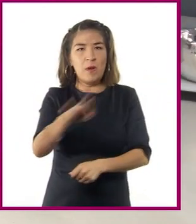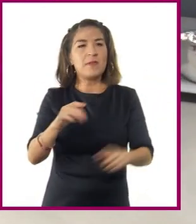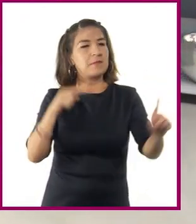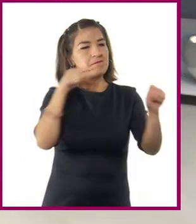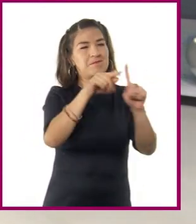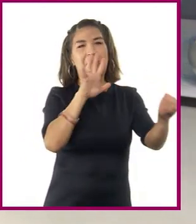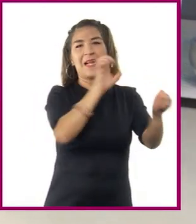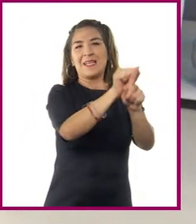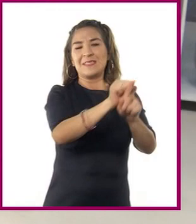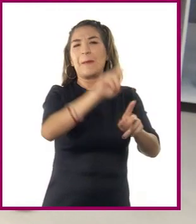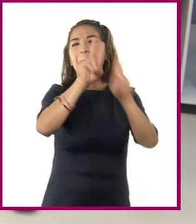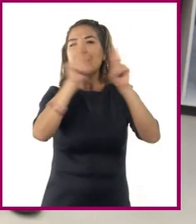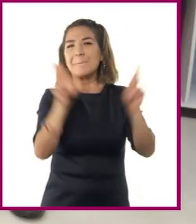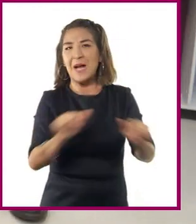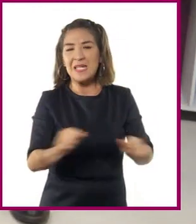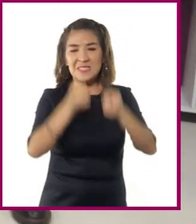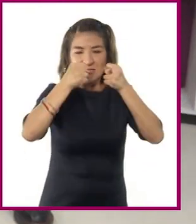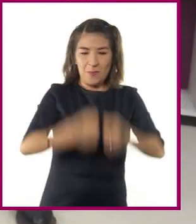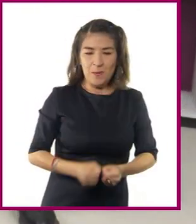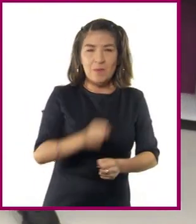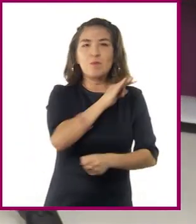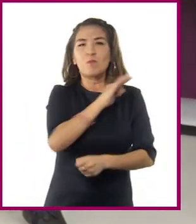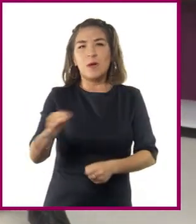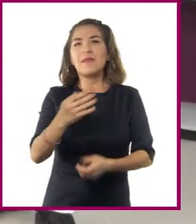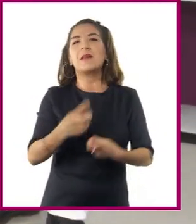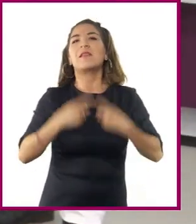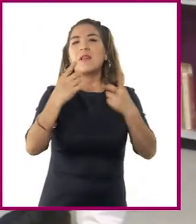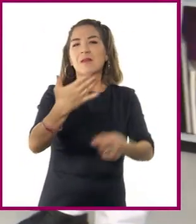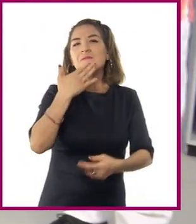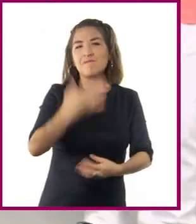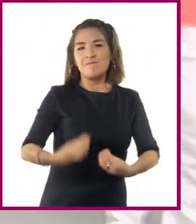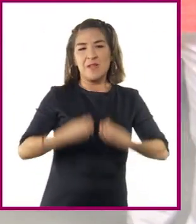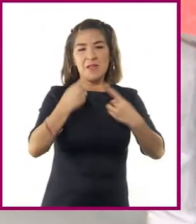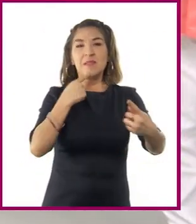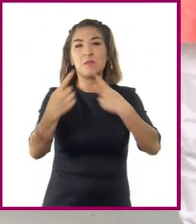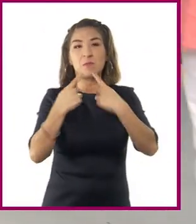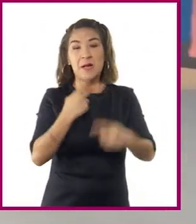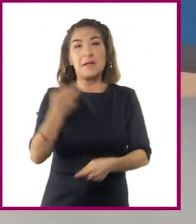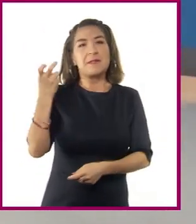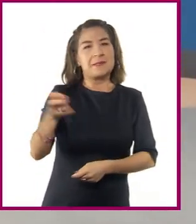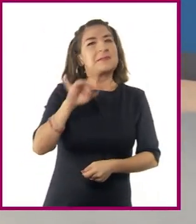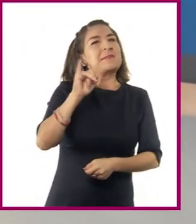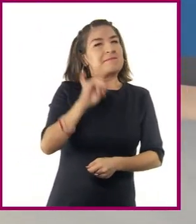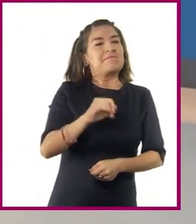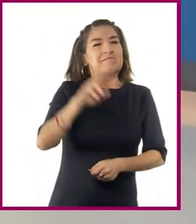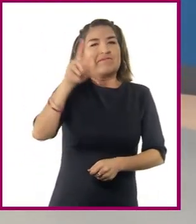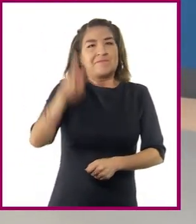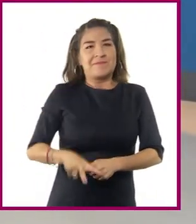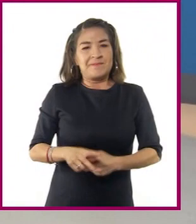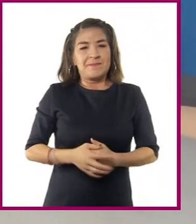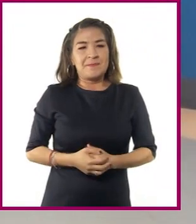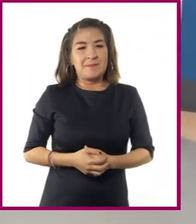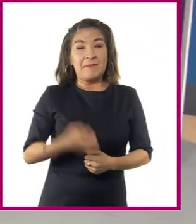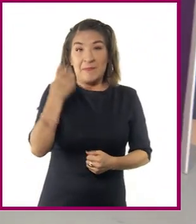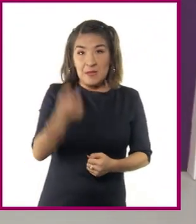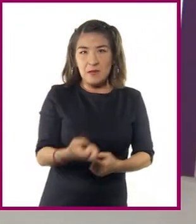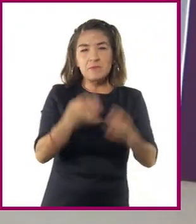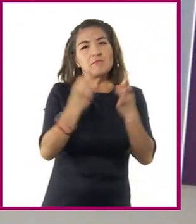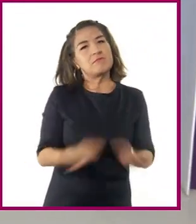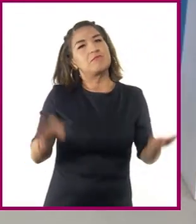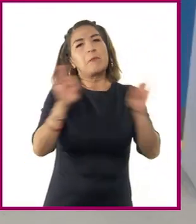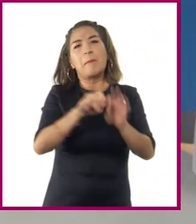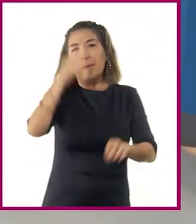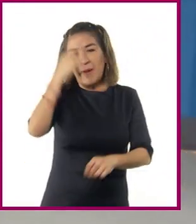la paz, la seguridad y obtener una vida en democracia. Sin duda alguna. Esa es la clave